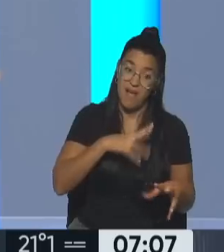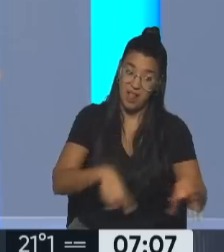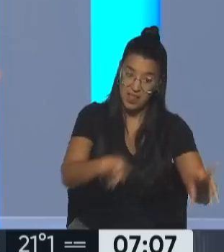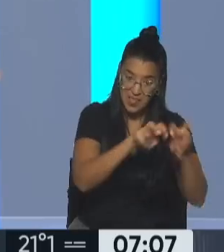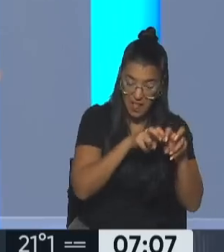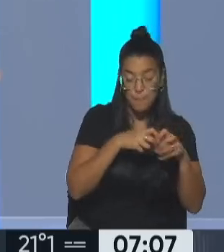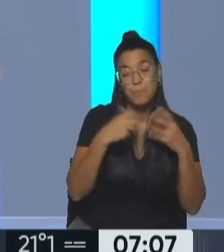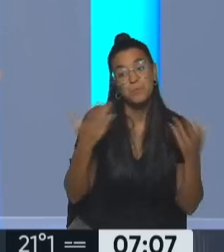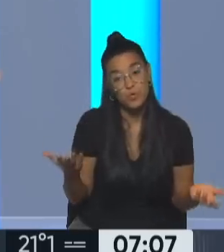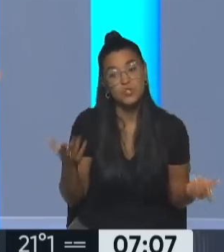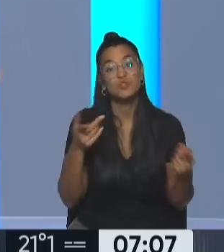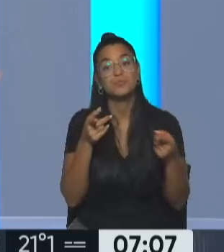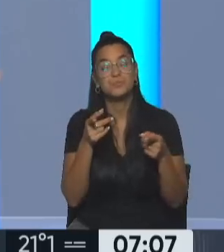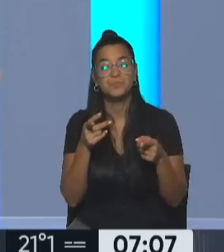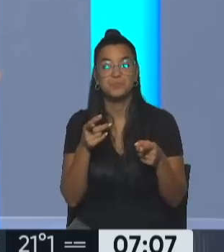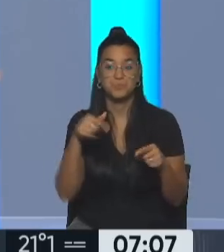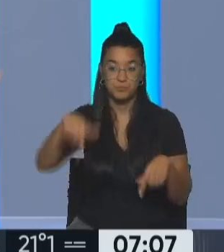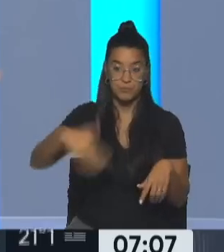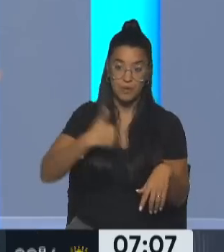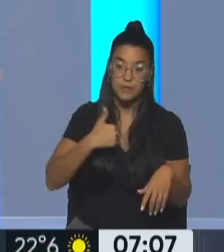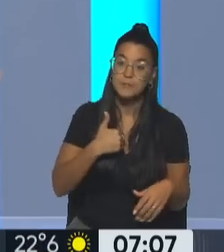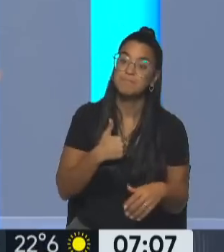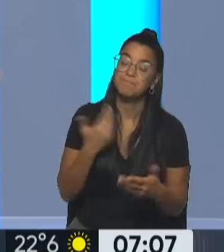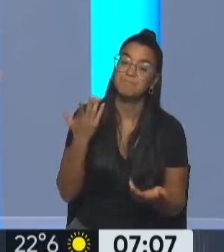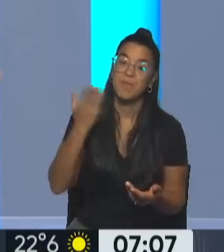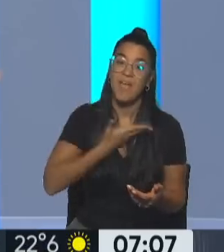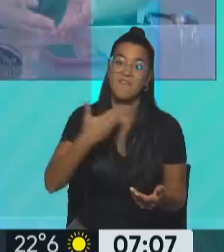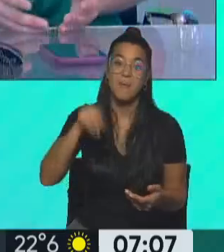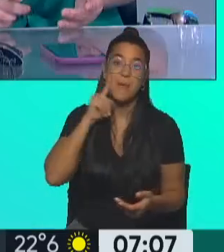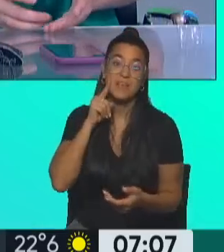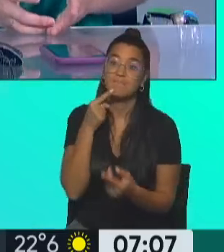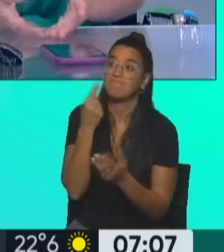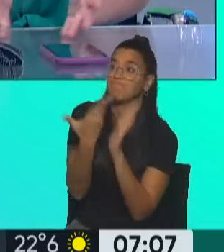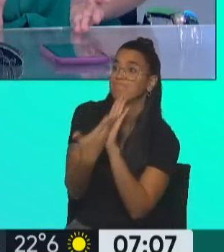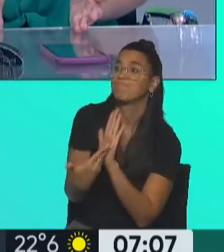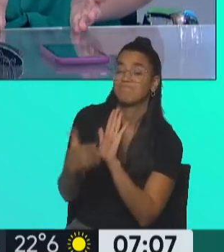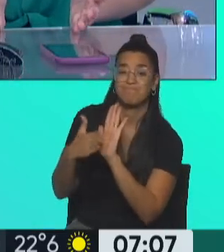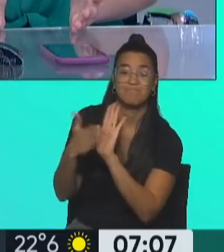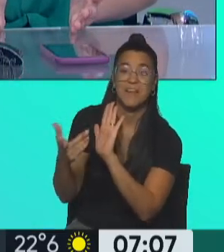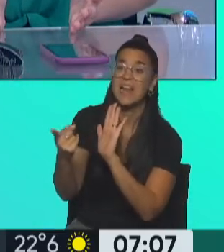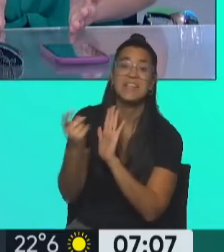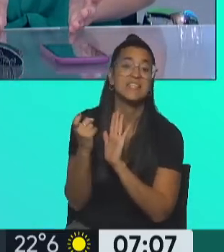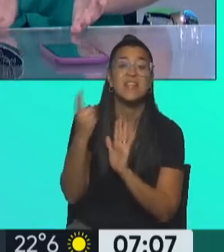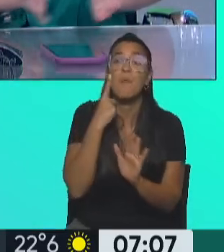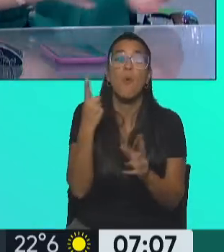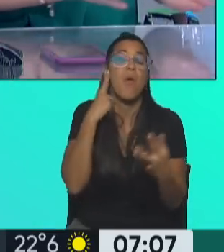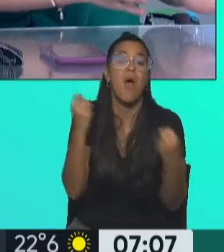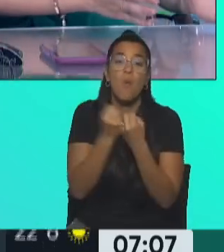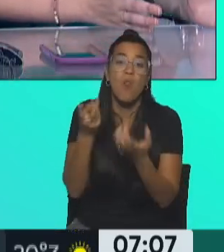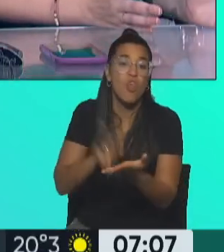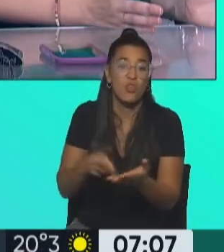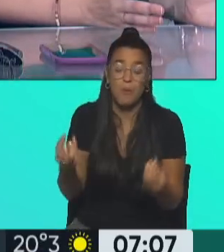lo cual Eso hace que desde Argentina se le plantee al fondo monetario internacional la necesidad de rever El acuerdo porque